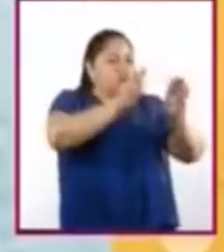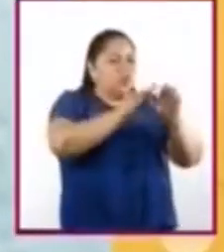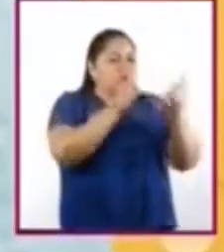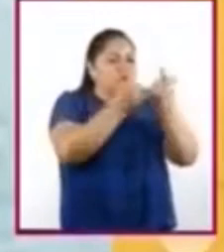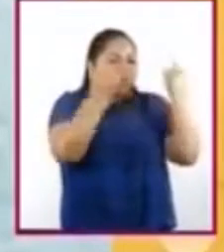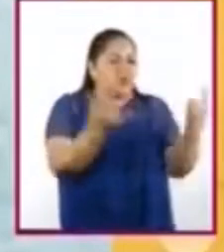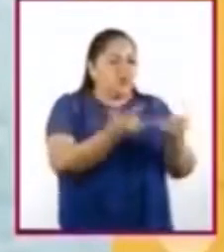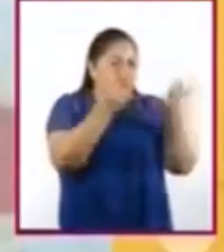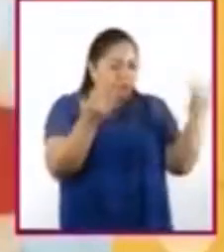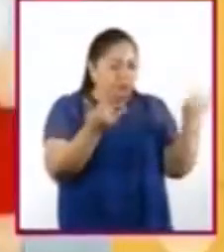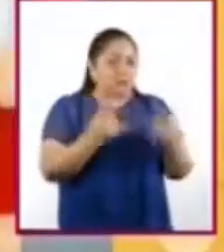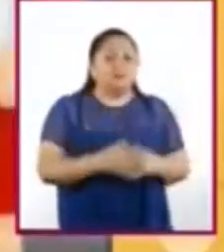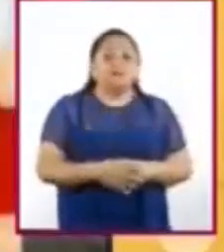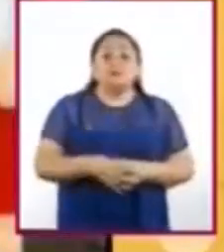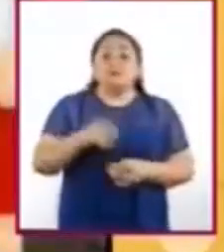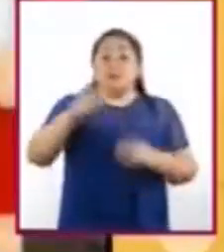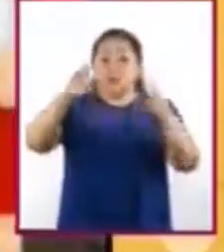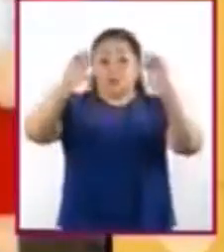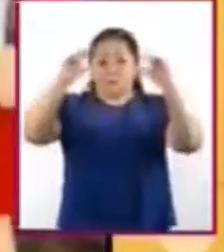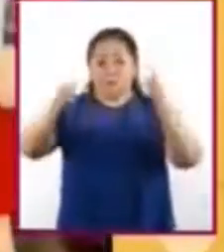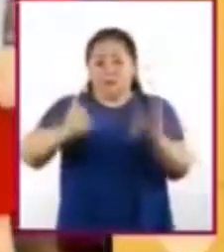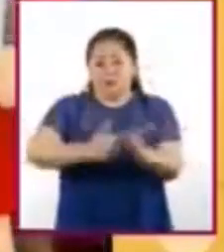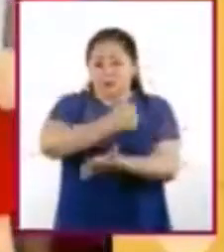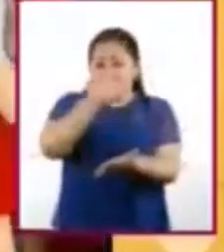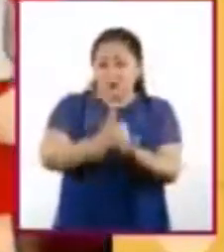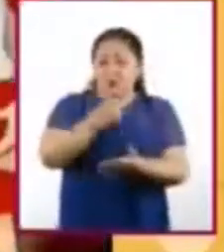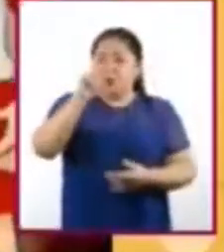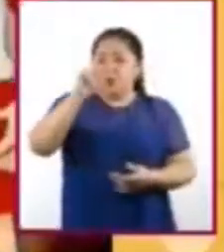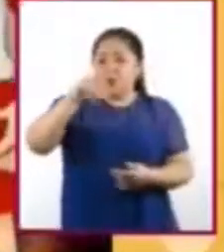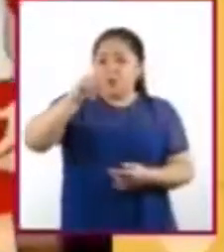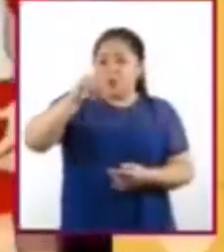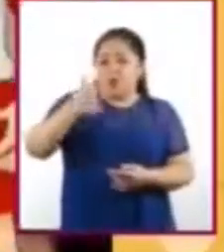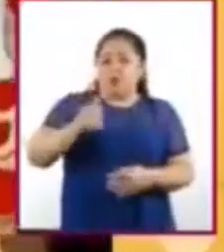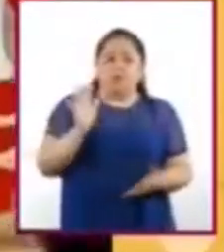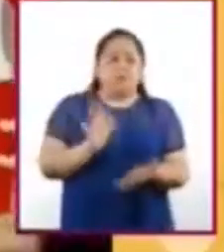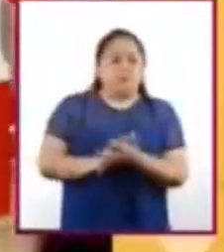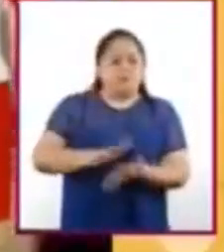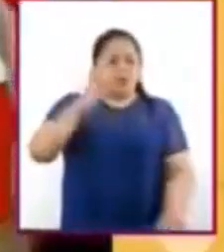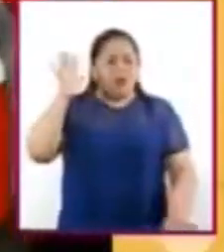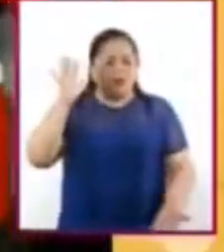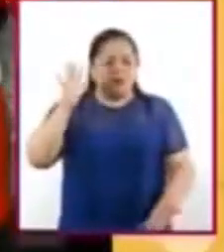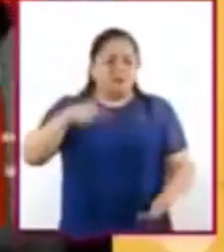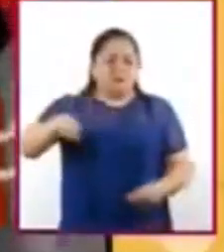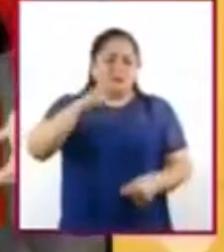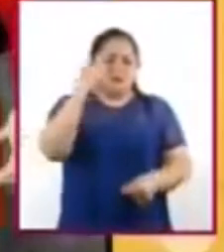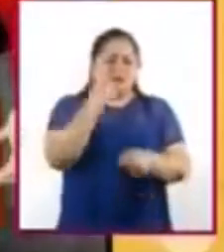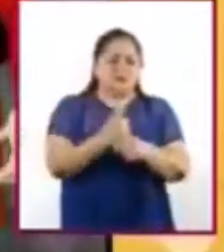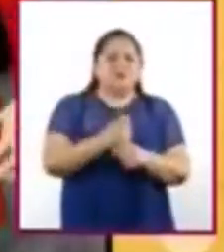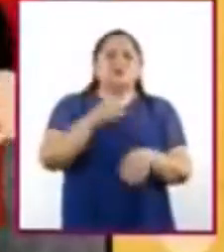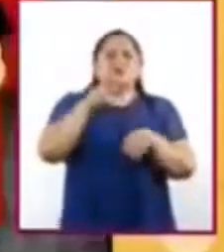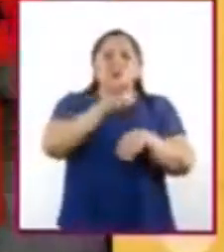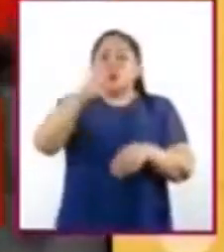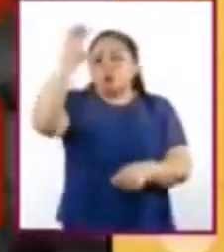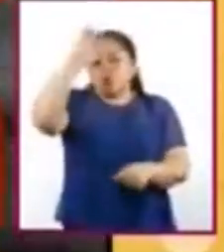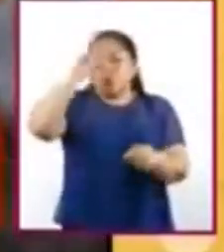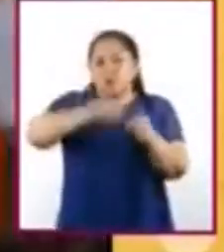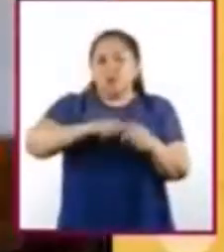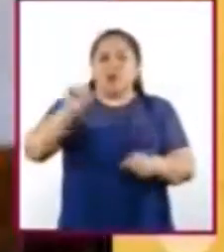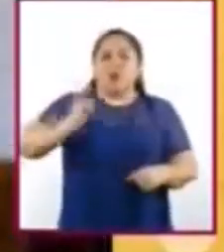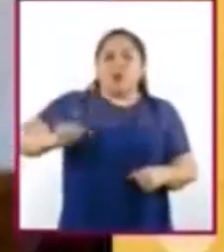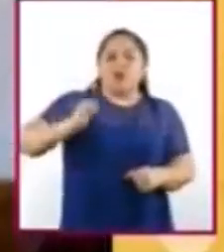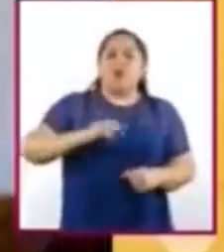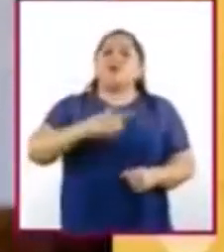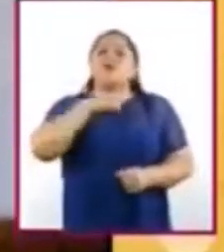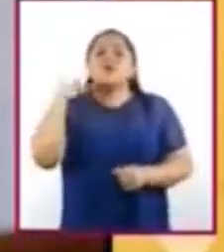fuentes primarias. Las ruinas de la ciudad de Pompeya son uno de los mayores vestigios que existen sobre la cultura de la antigua